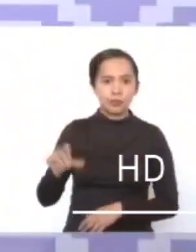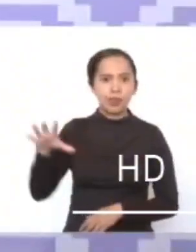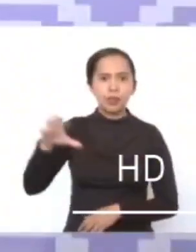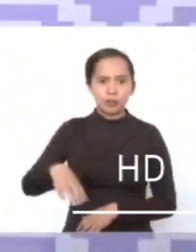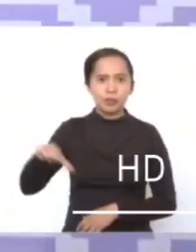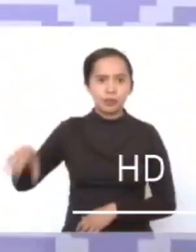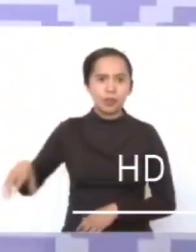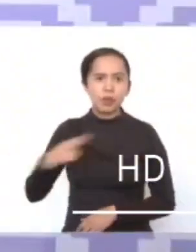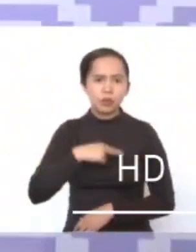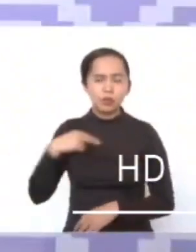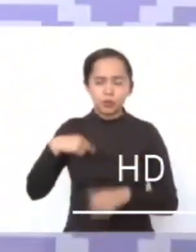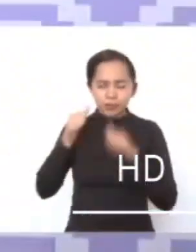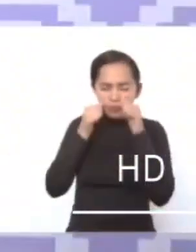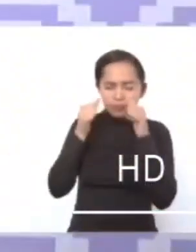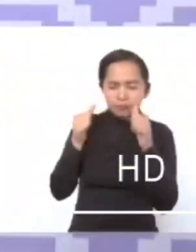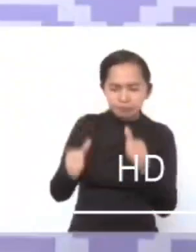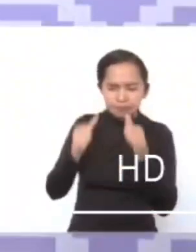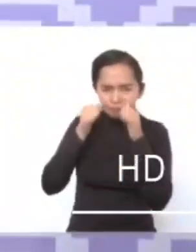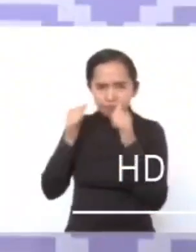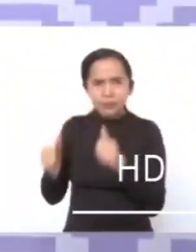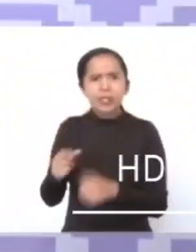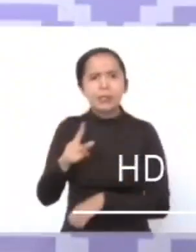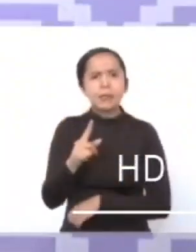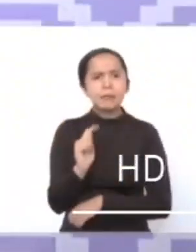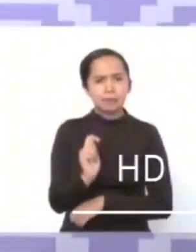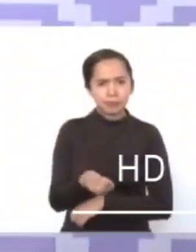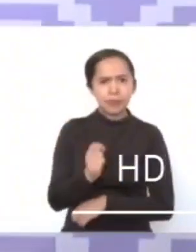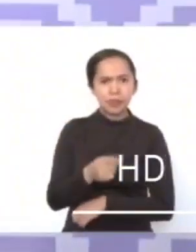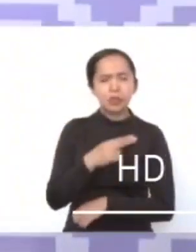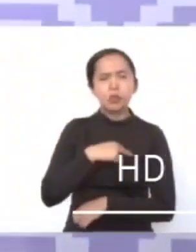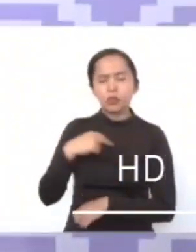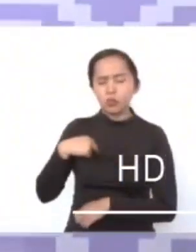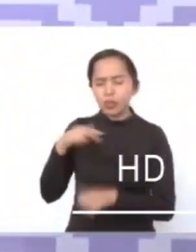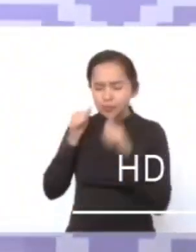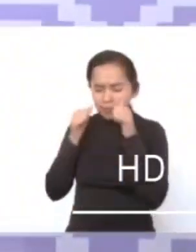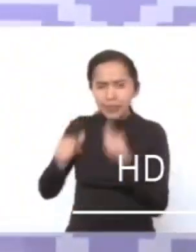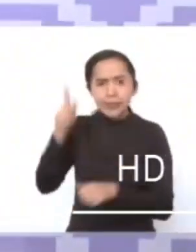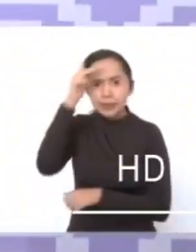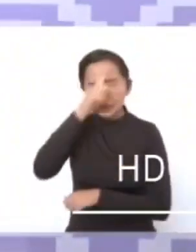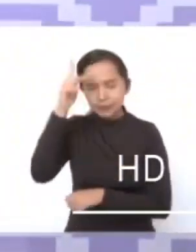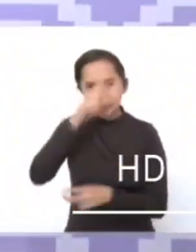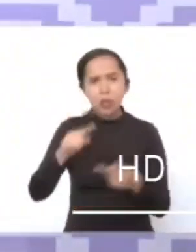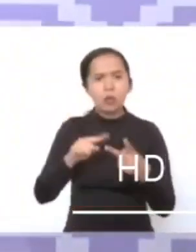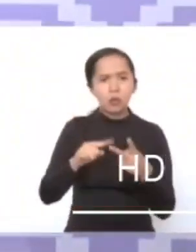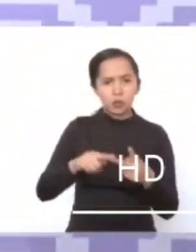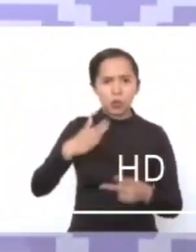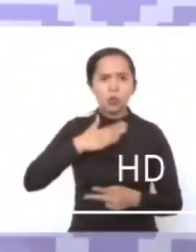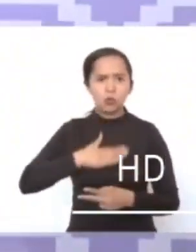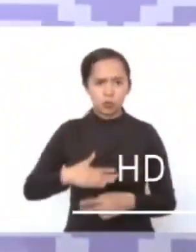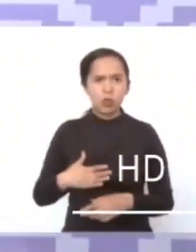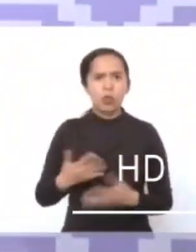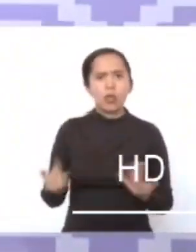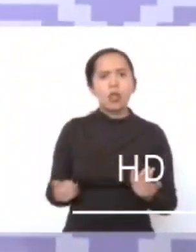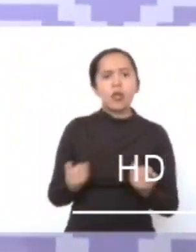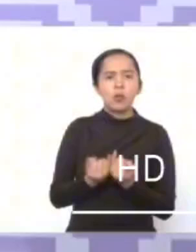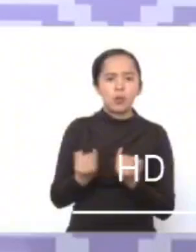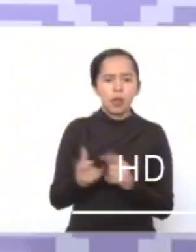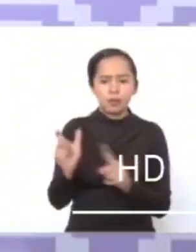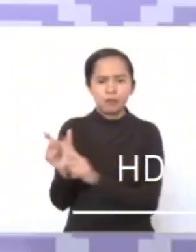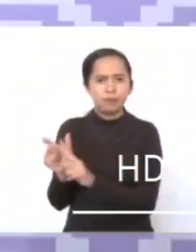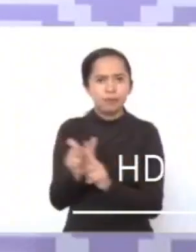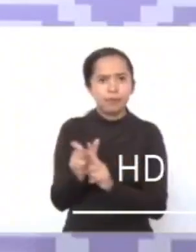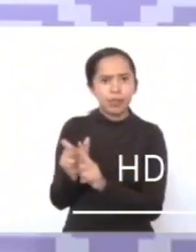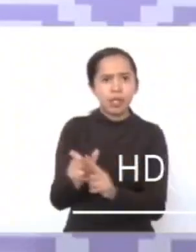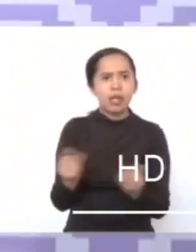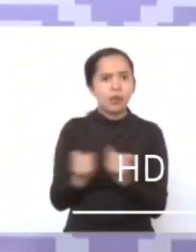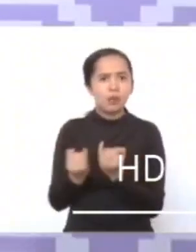de manera integral. Esto quiere decir una atención psicológica, jurídica, con medidas de protección,